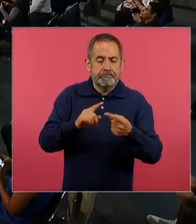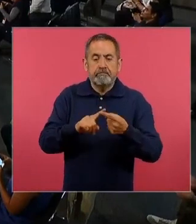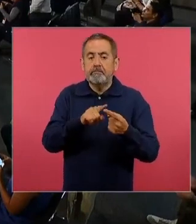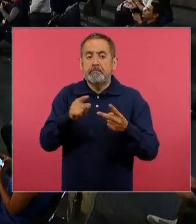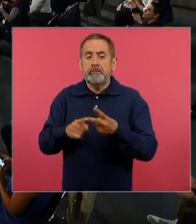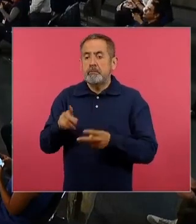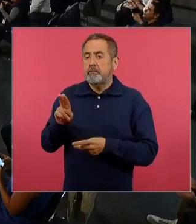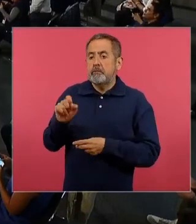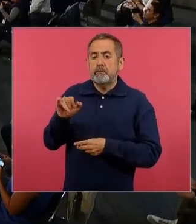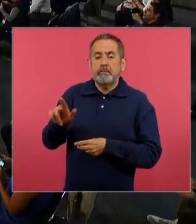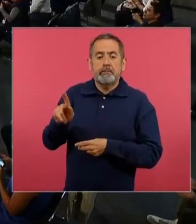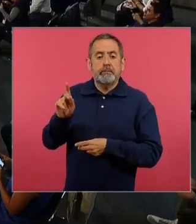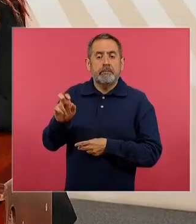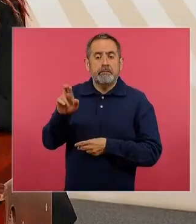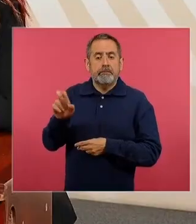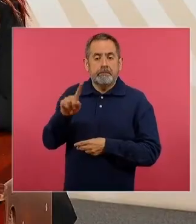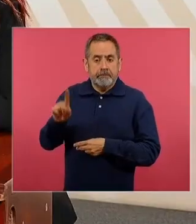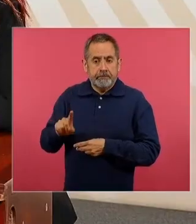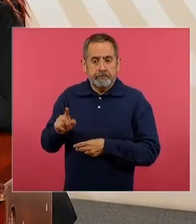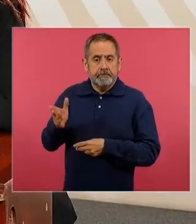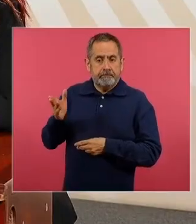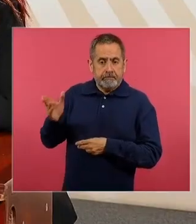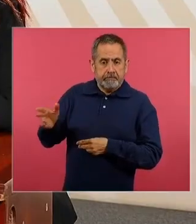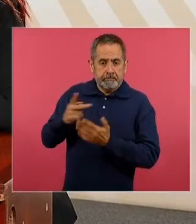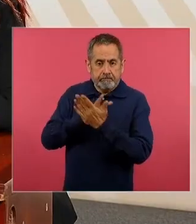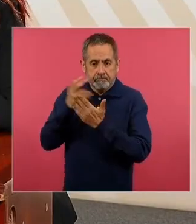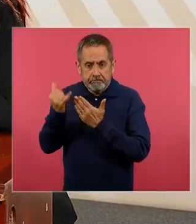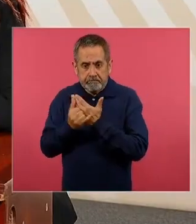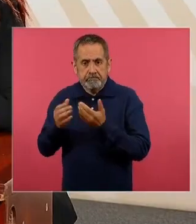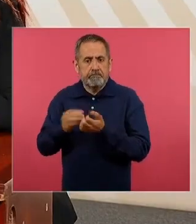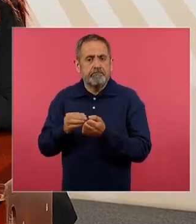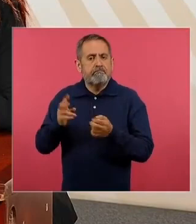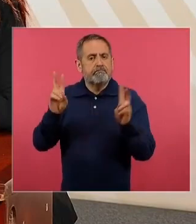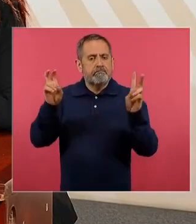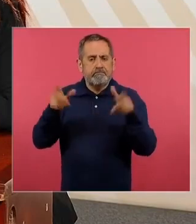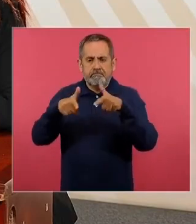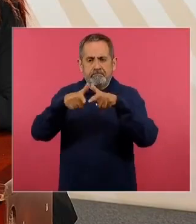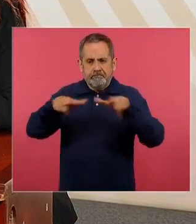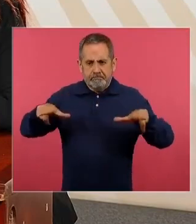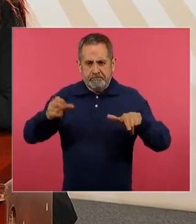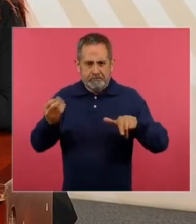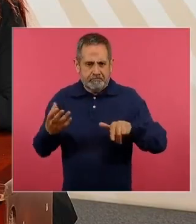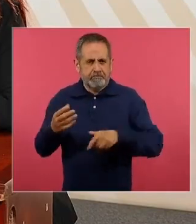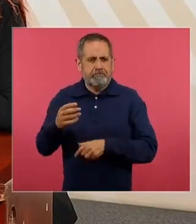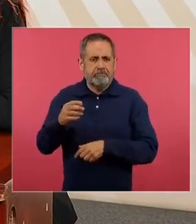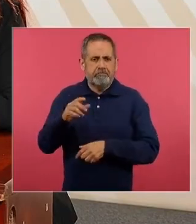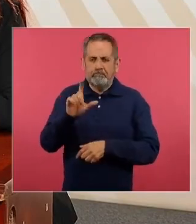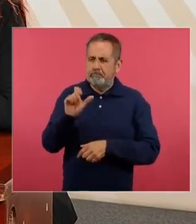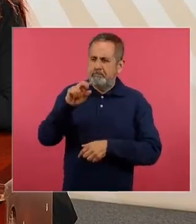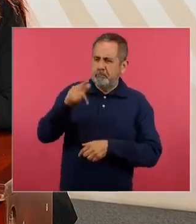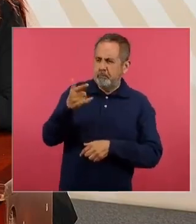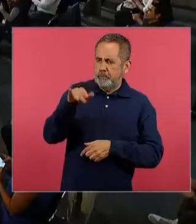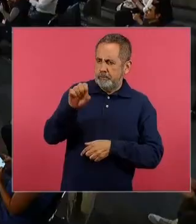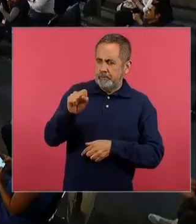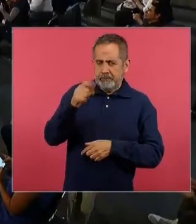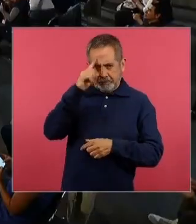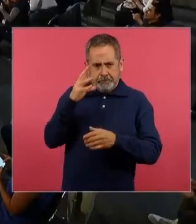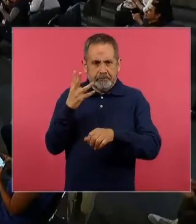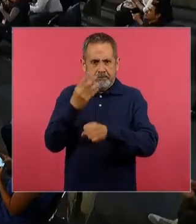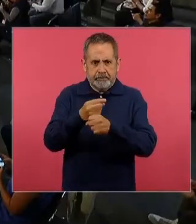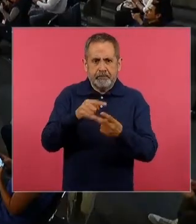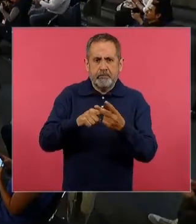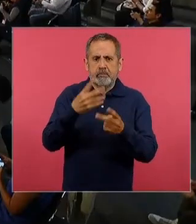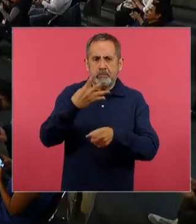Pérez López, quien colaboró con un proyecto del campo Lenguajes para cuarto grado. En las